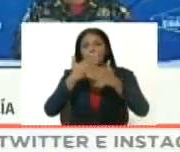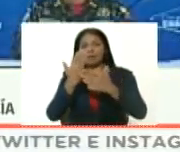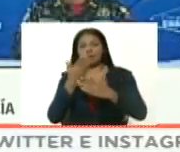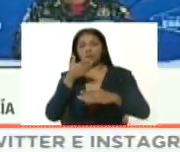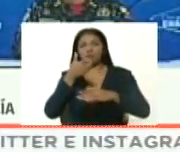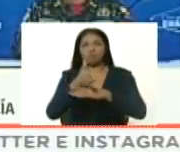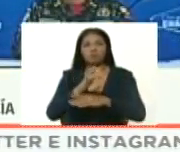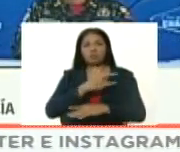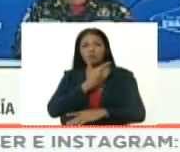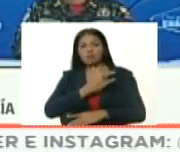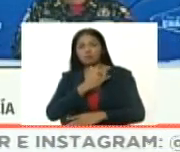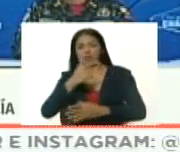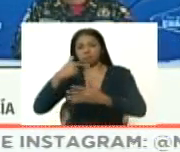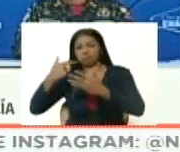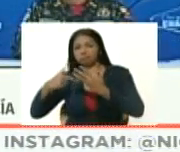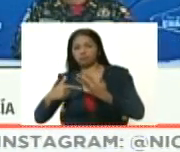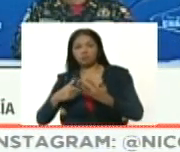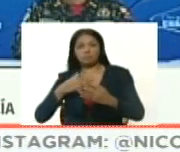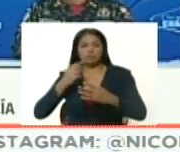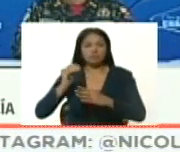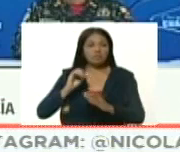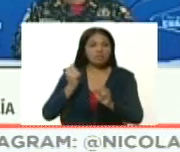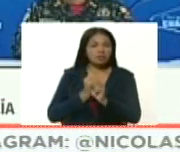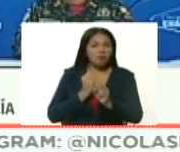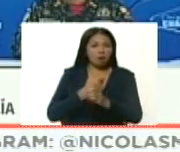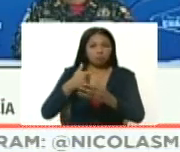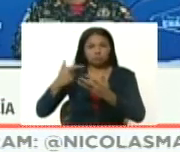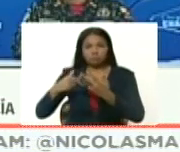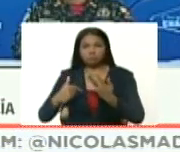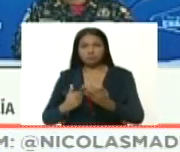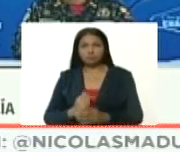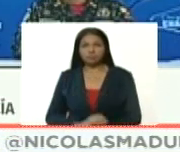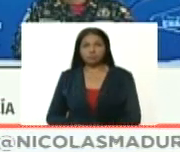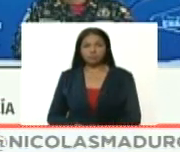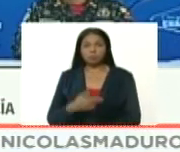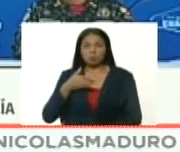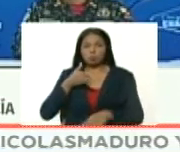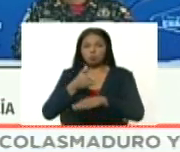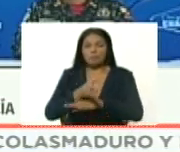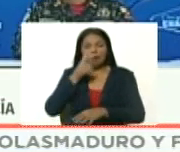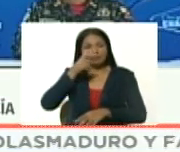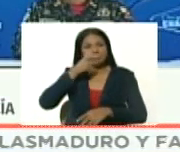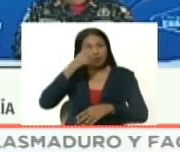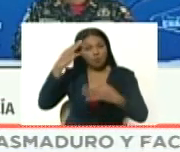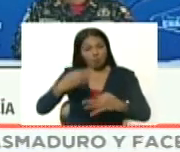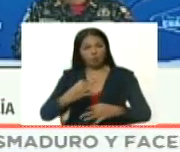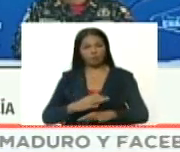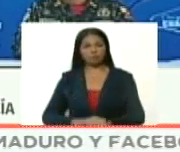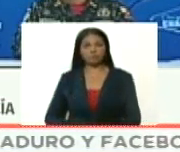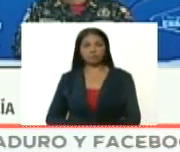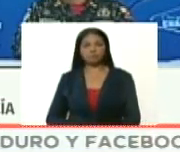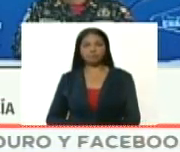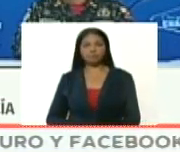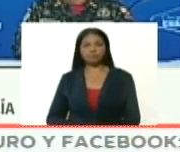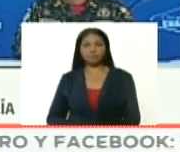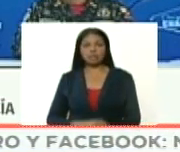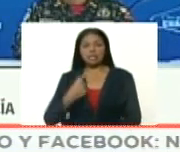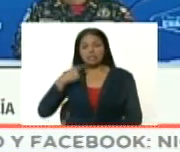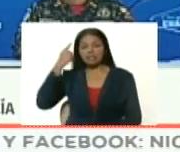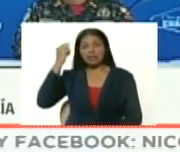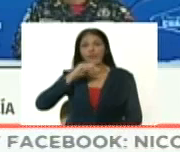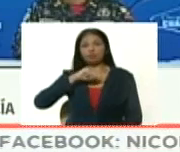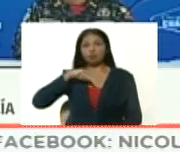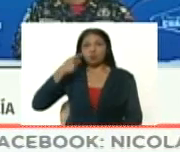salí de la universidad, salí del trabajo, y va seguro. El día en que nosotros